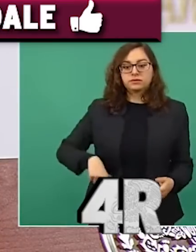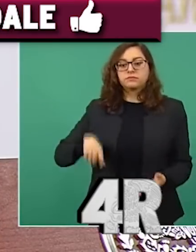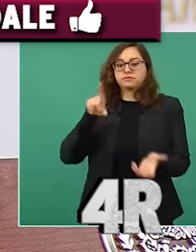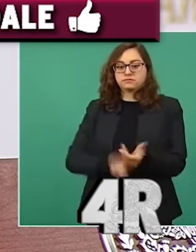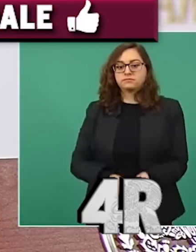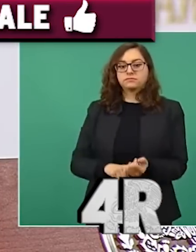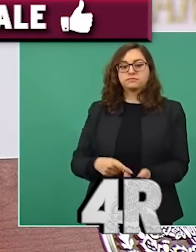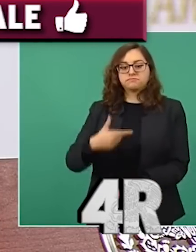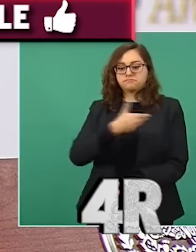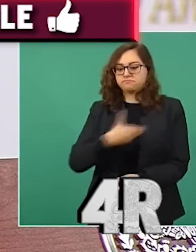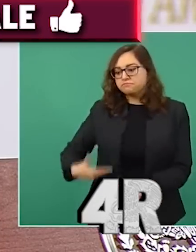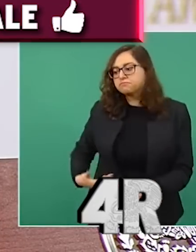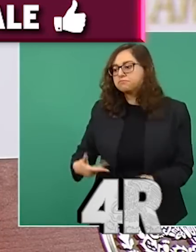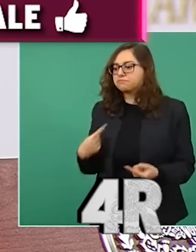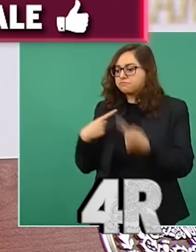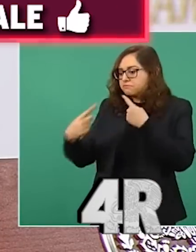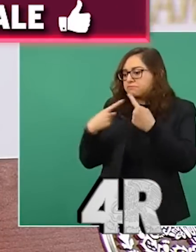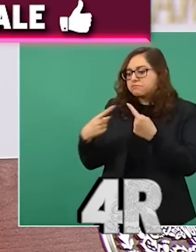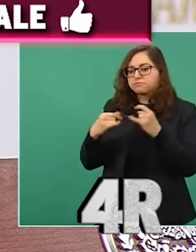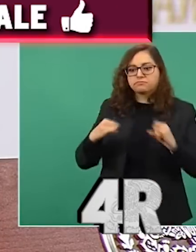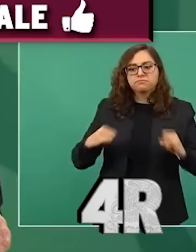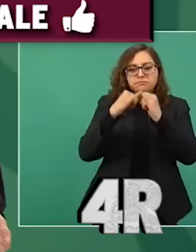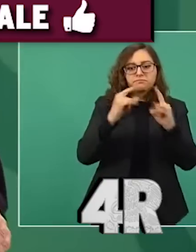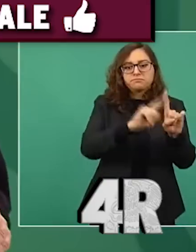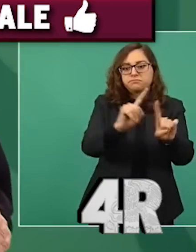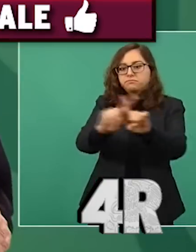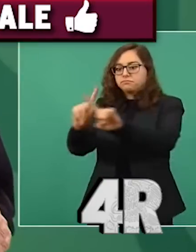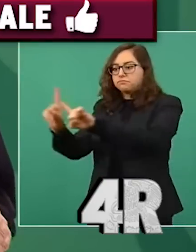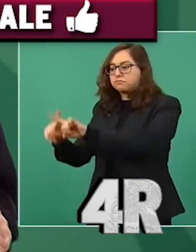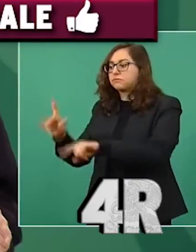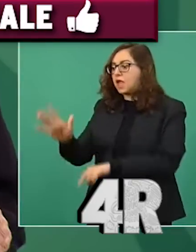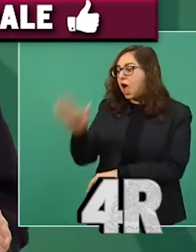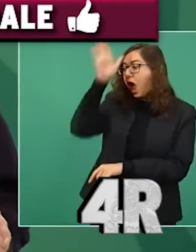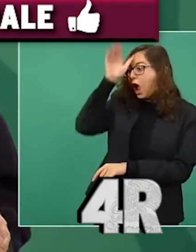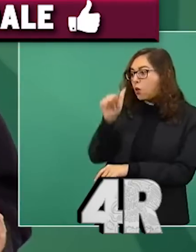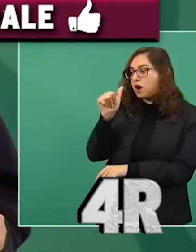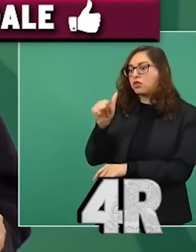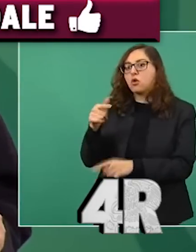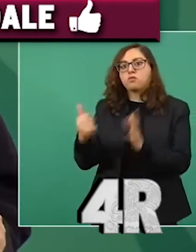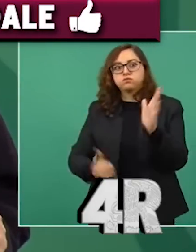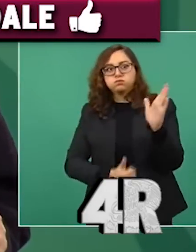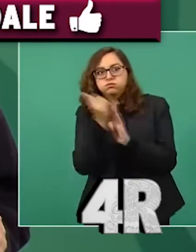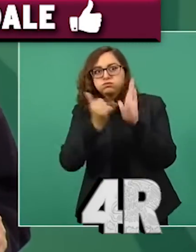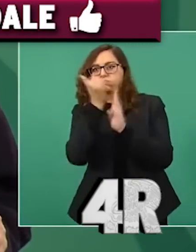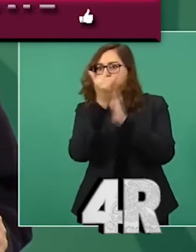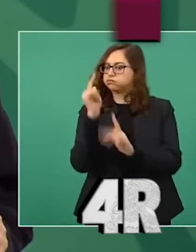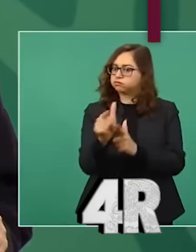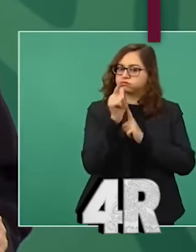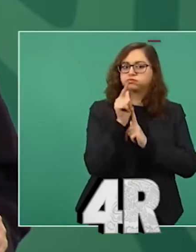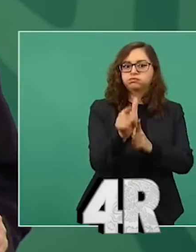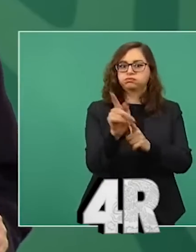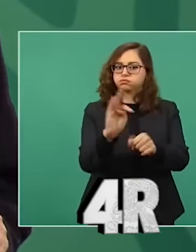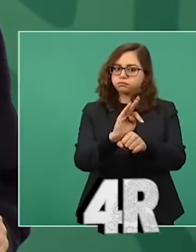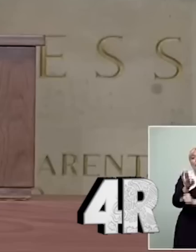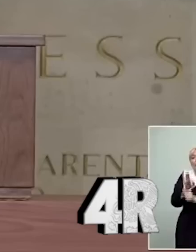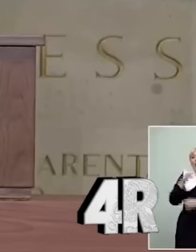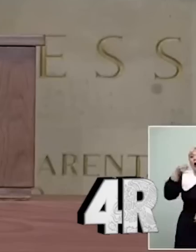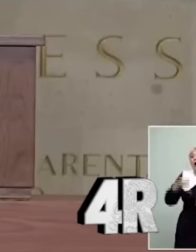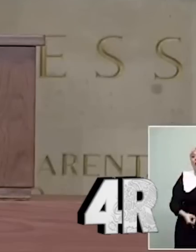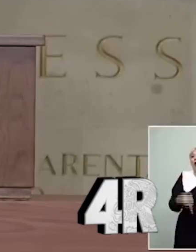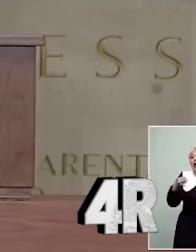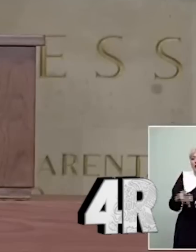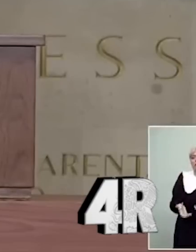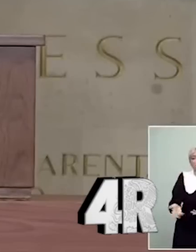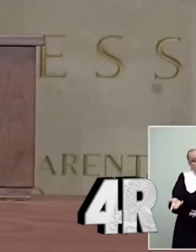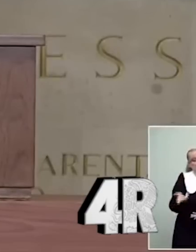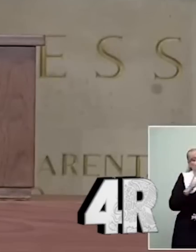la estaremos tratando pertinentemente en este canal. Y ya saben, si les gustó el video, por favor dejen su like, comenten y compartan con